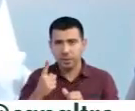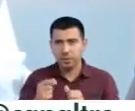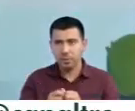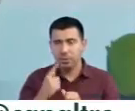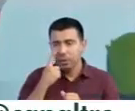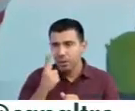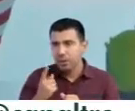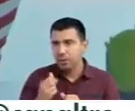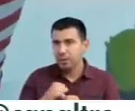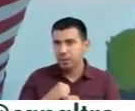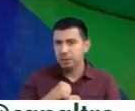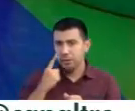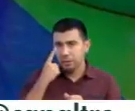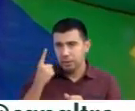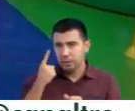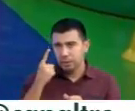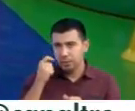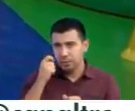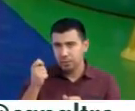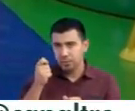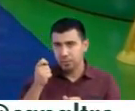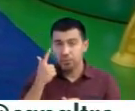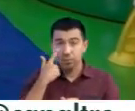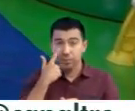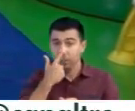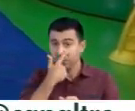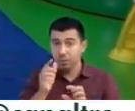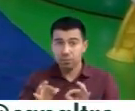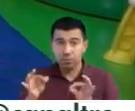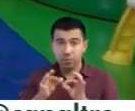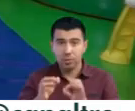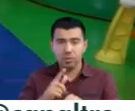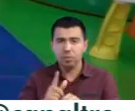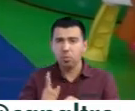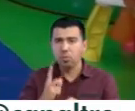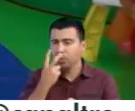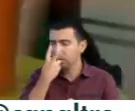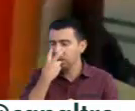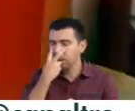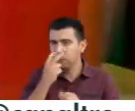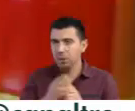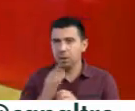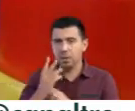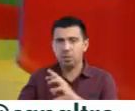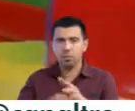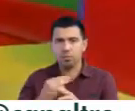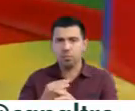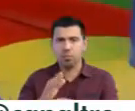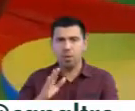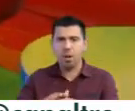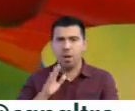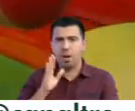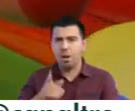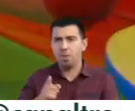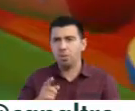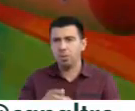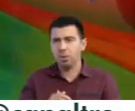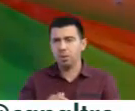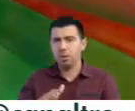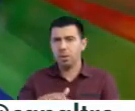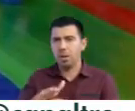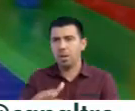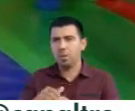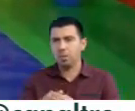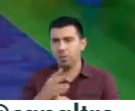tiene retinopatía del prematuro, porque es la primera causa de ceguera en el mundo. Entonces, estamos muy pendientes de que deben ser valorados